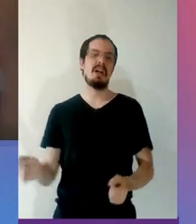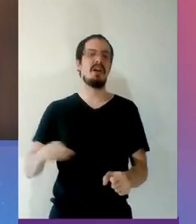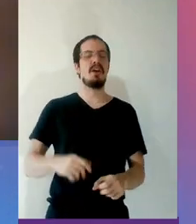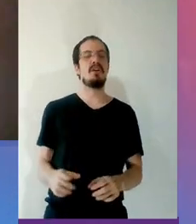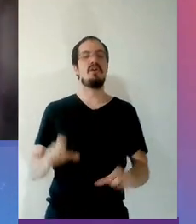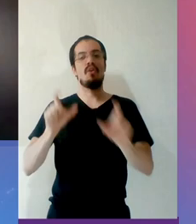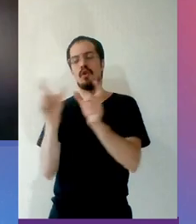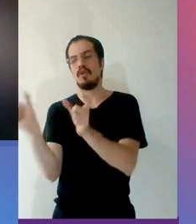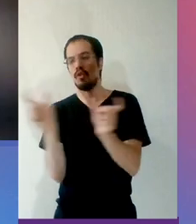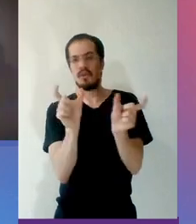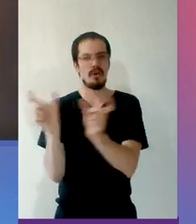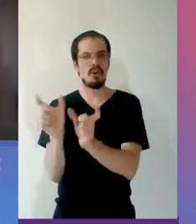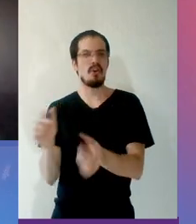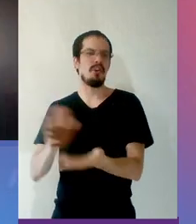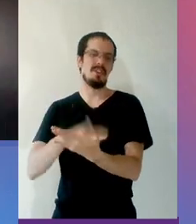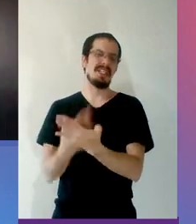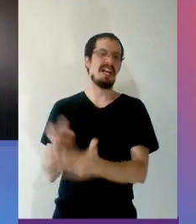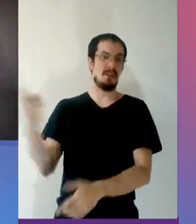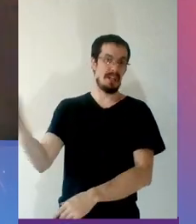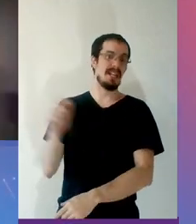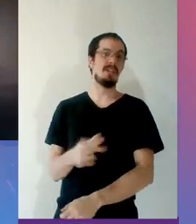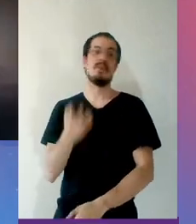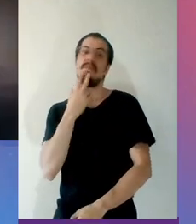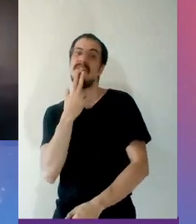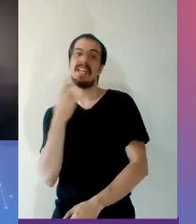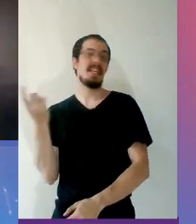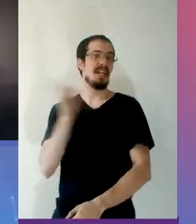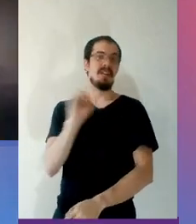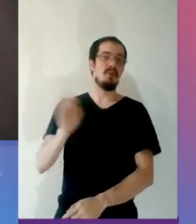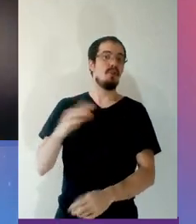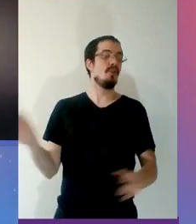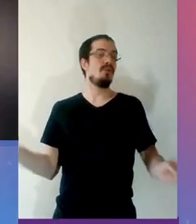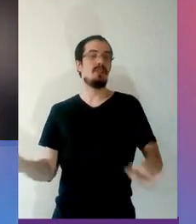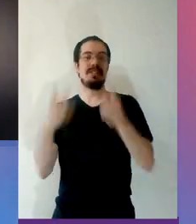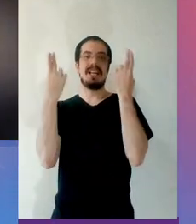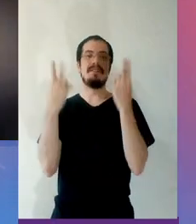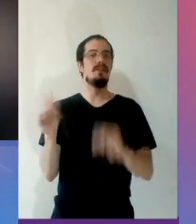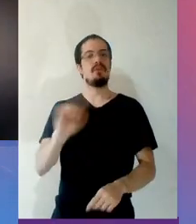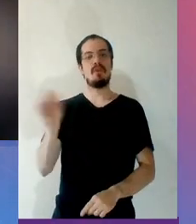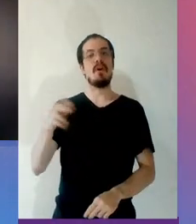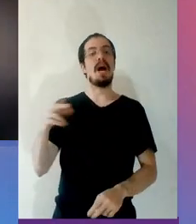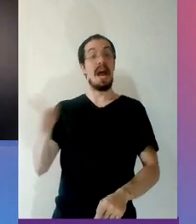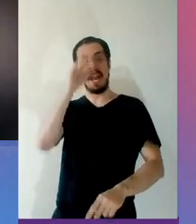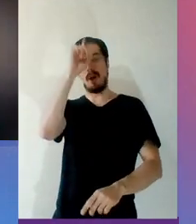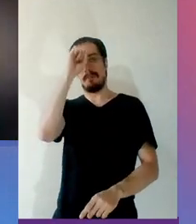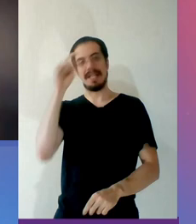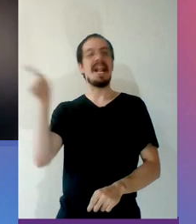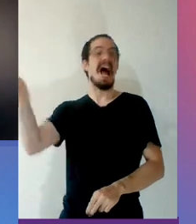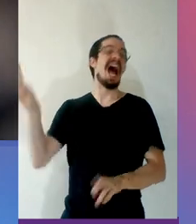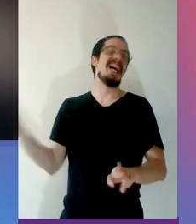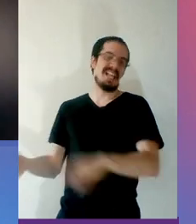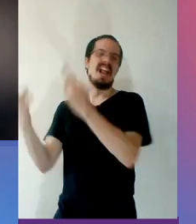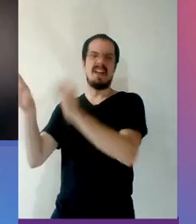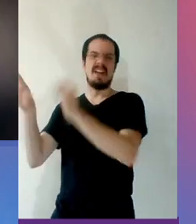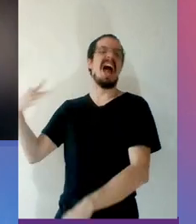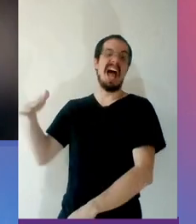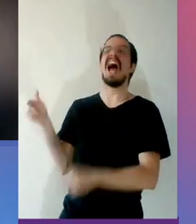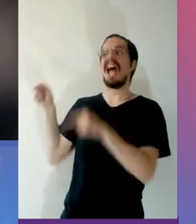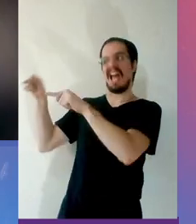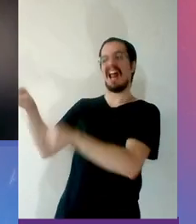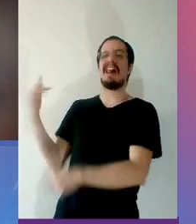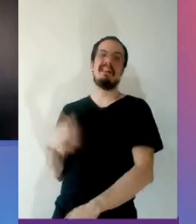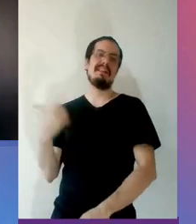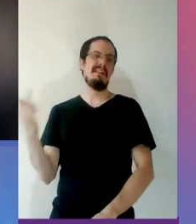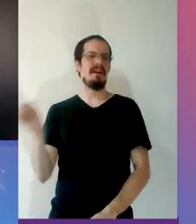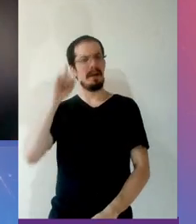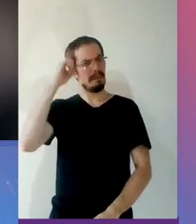vida. Sino que en el hospital, ahí van, y entonces está el grave, toda la cosa así como lo más importante. Pero a la larga, los chicos van a vivir en su comunidad. Ahí